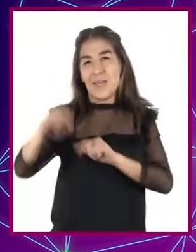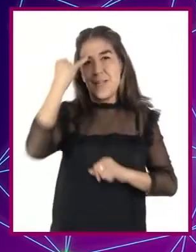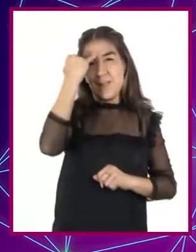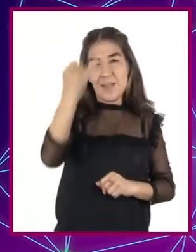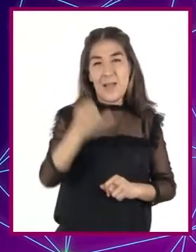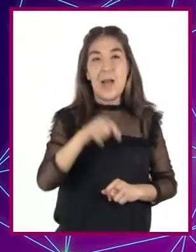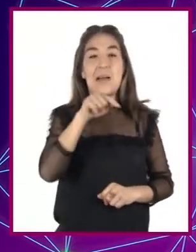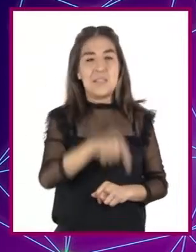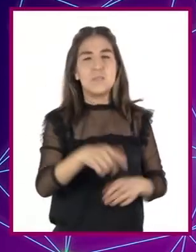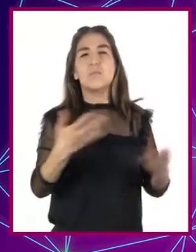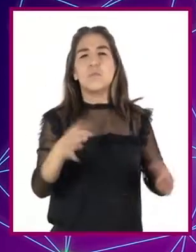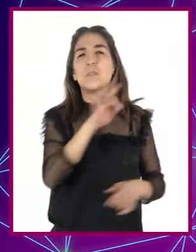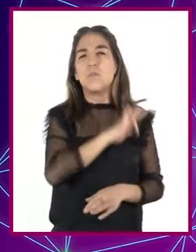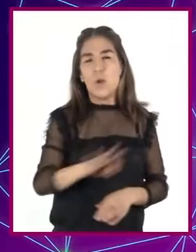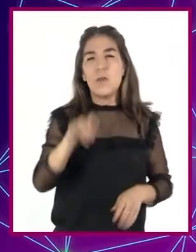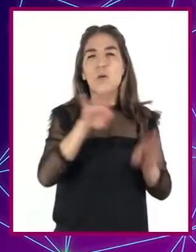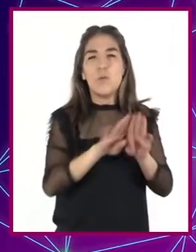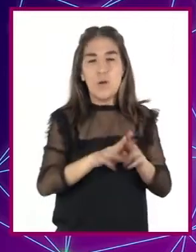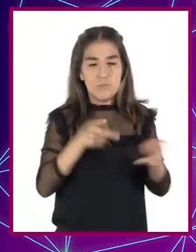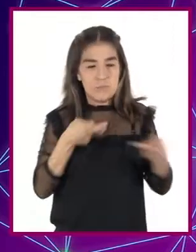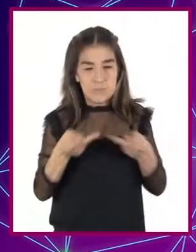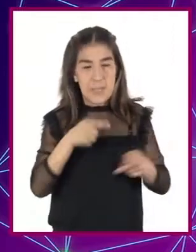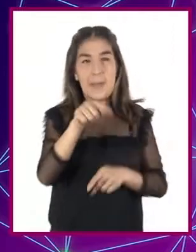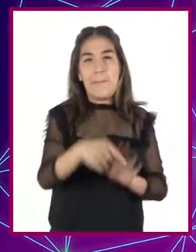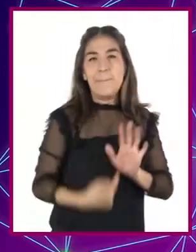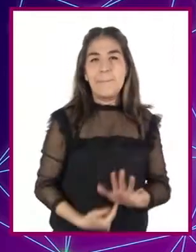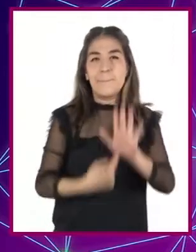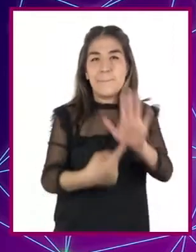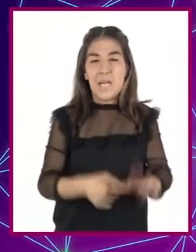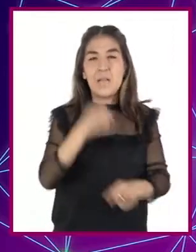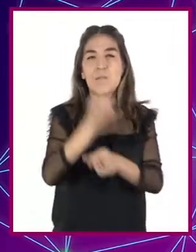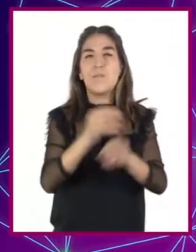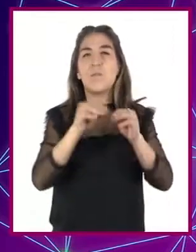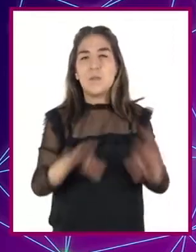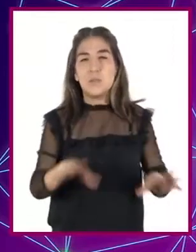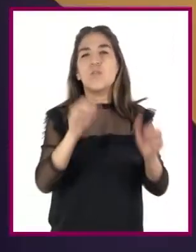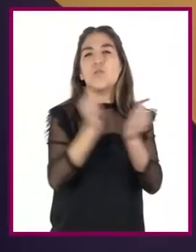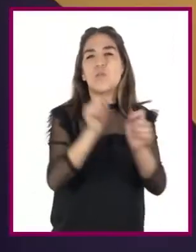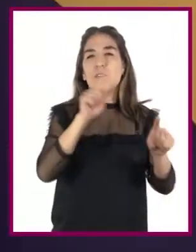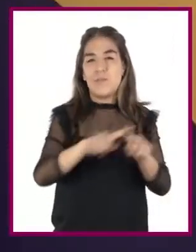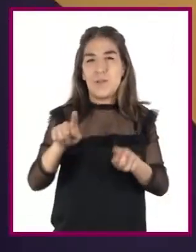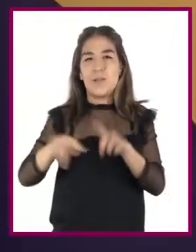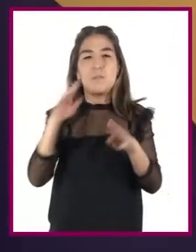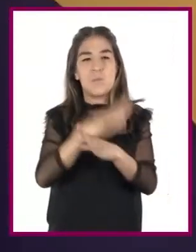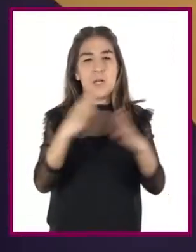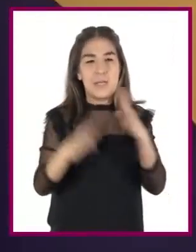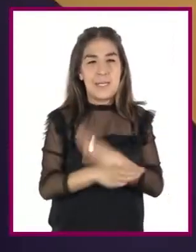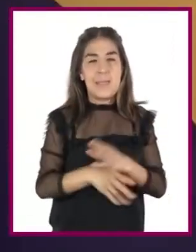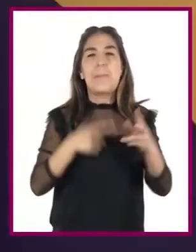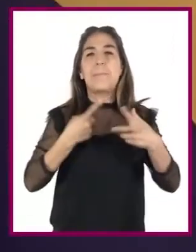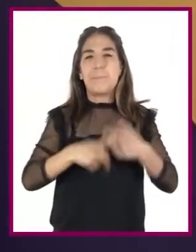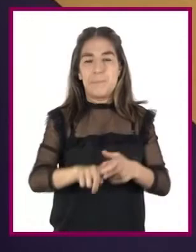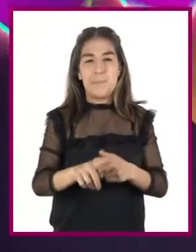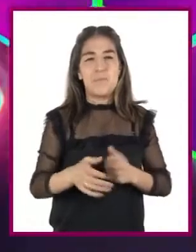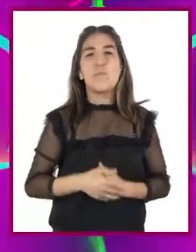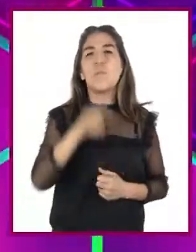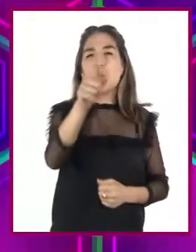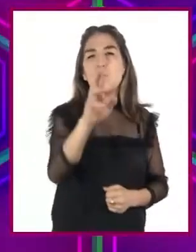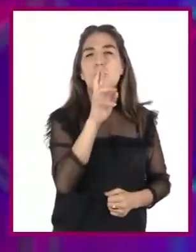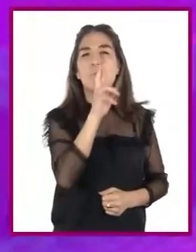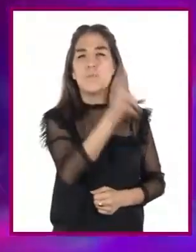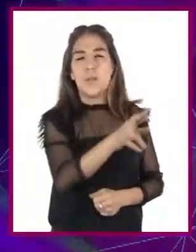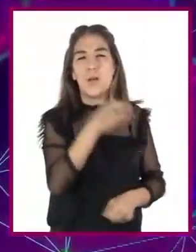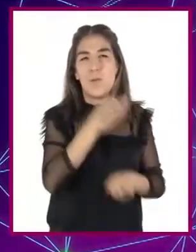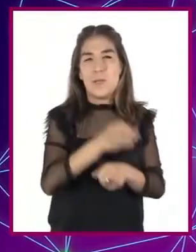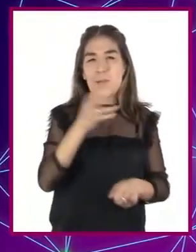ello, es posible organizar y presentar esta información con diferentes recursos. Comencemos. Contesten las